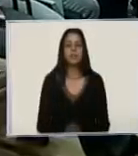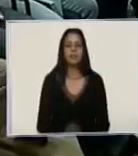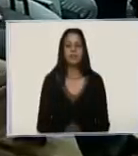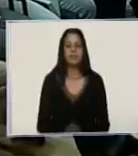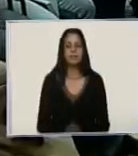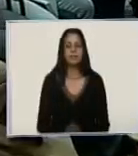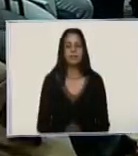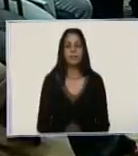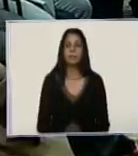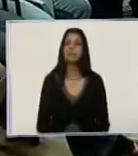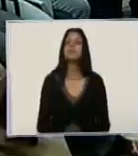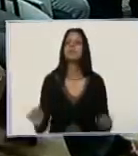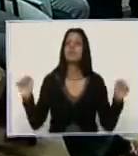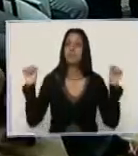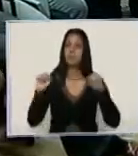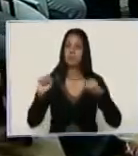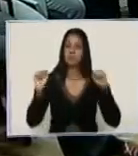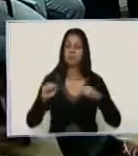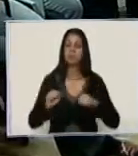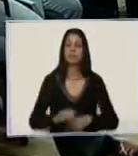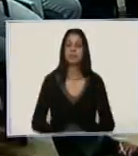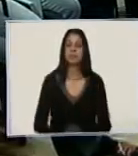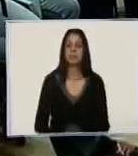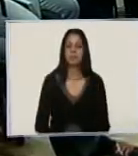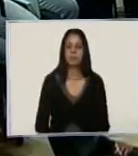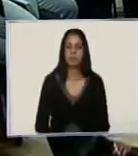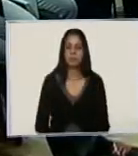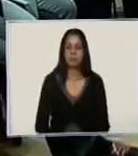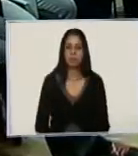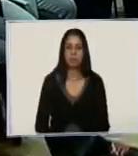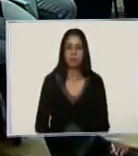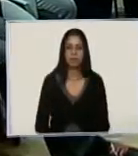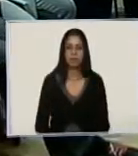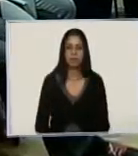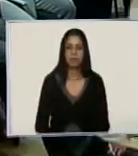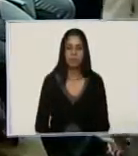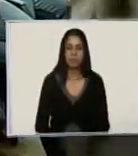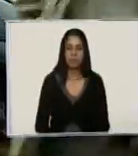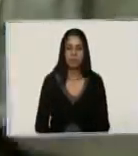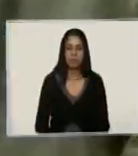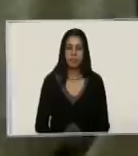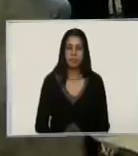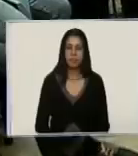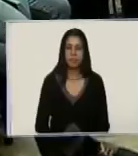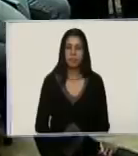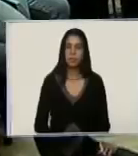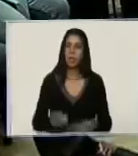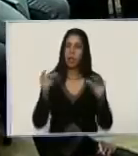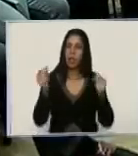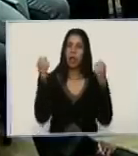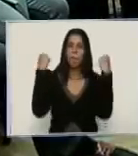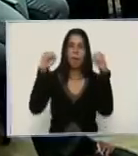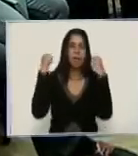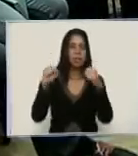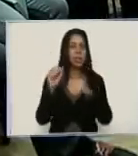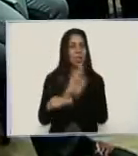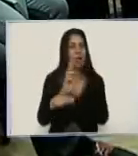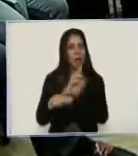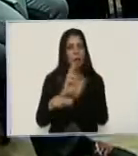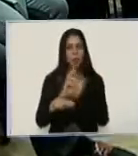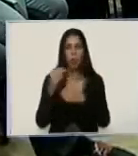Sí, claro. ¿Ah? Y el cúmplase, ojalá que sea rápido.